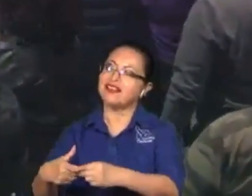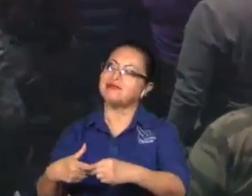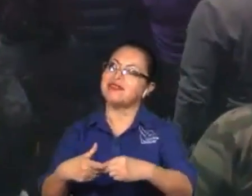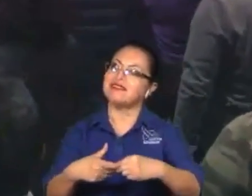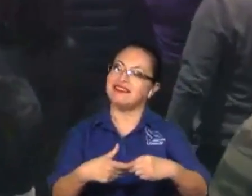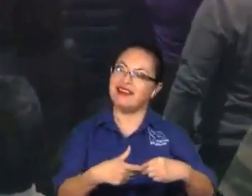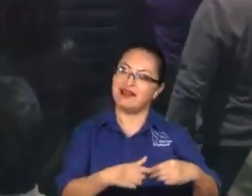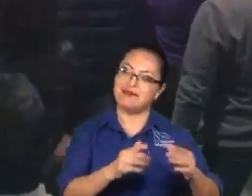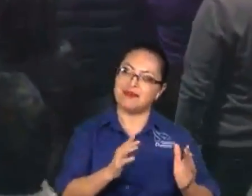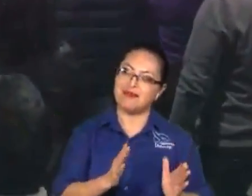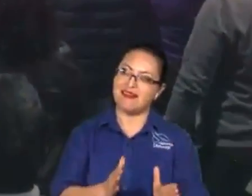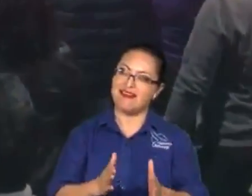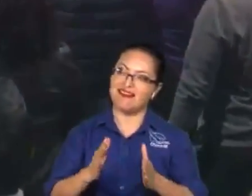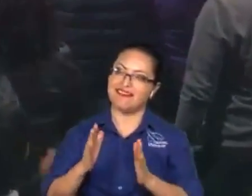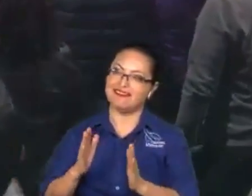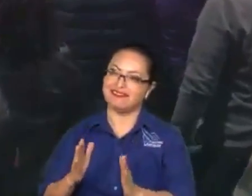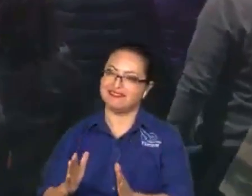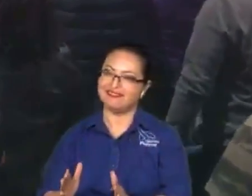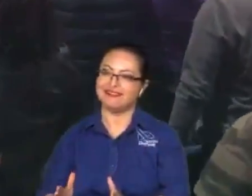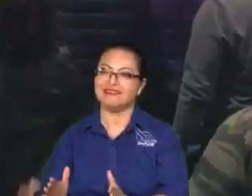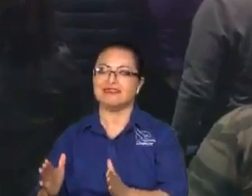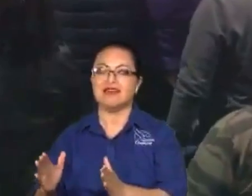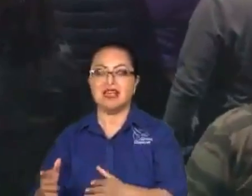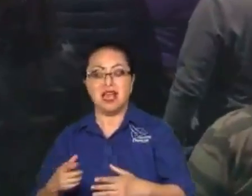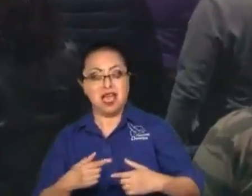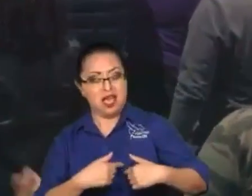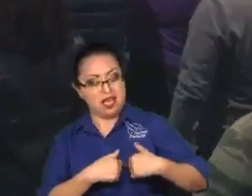Edificamos un lugar especial para ti,